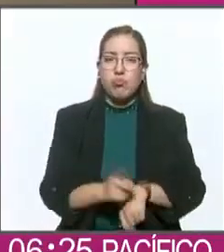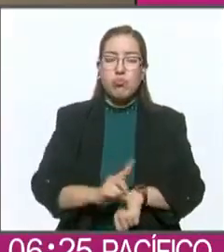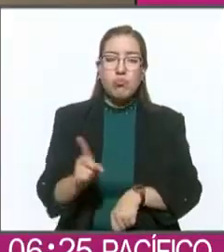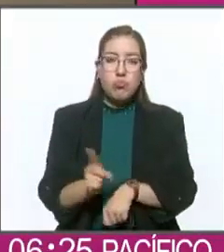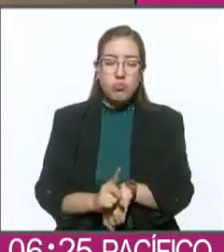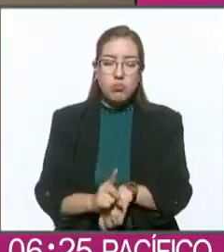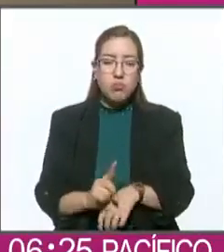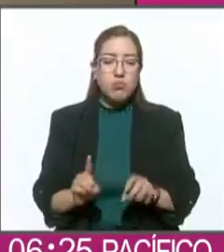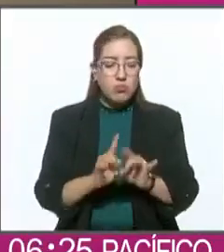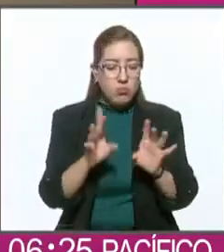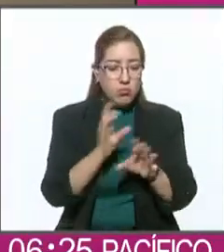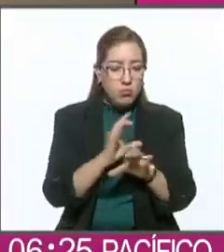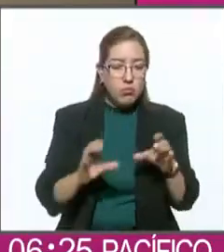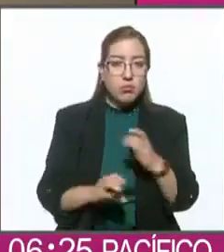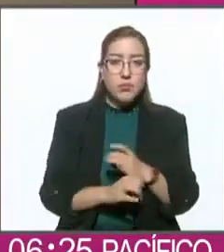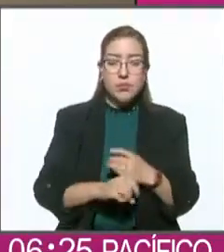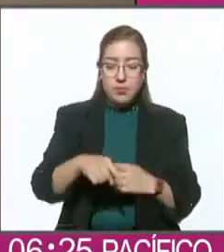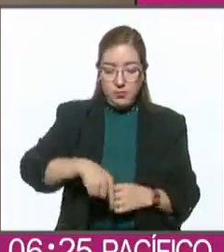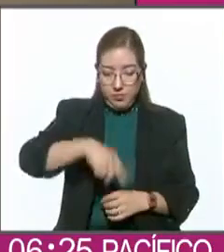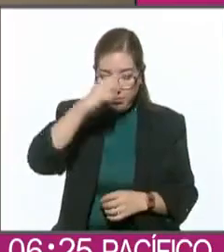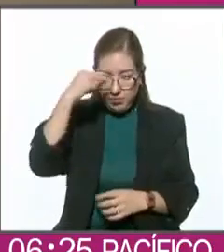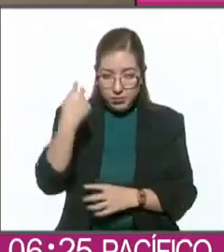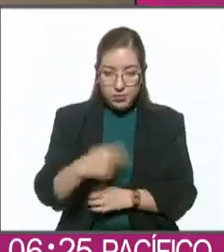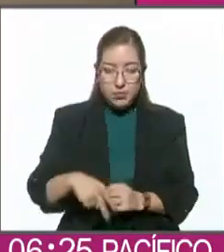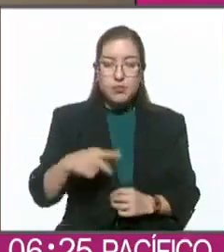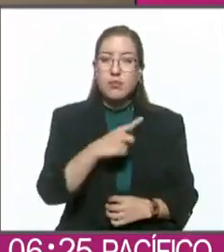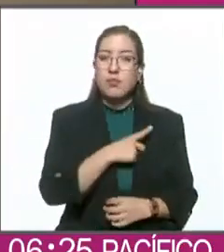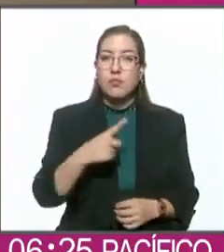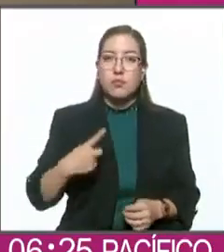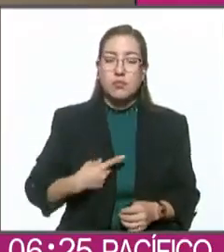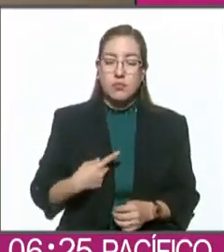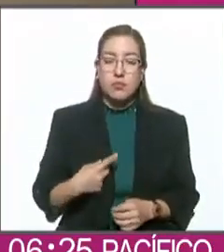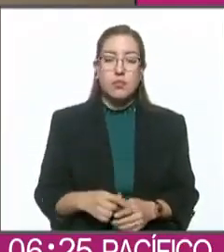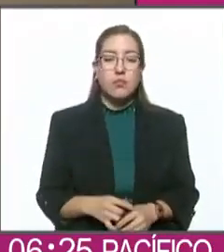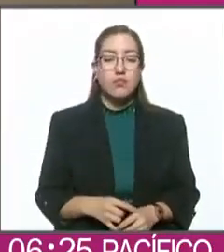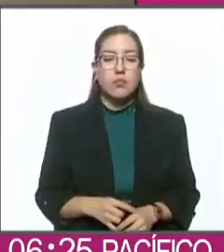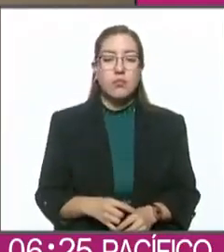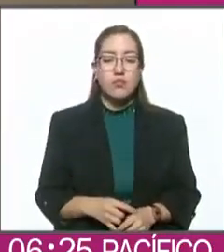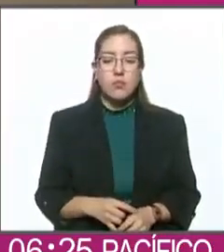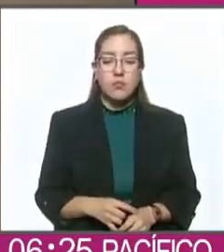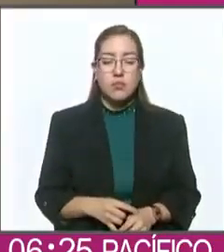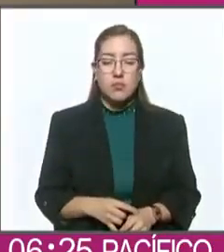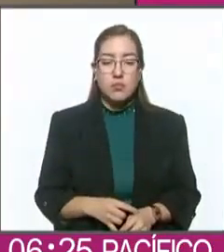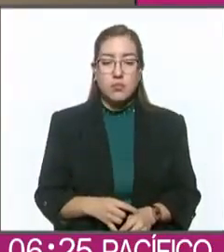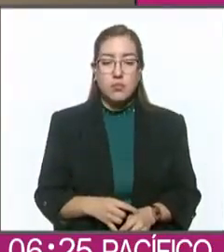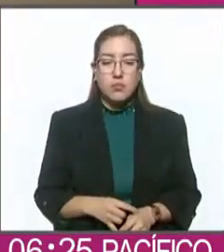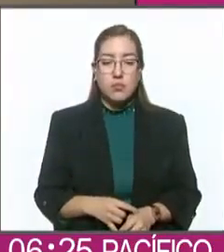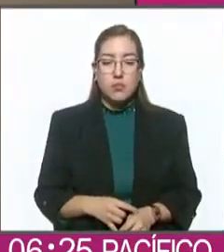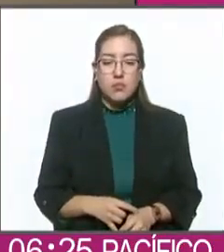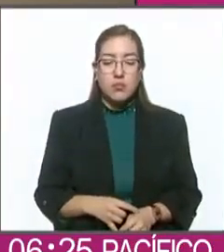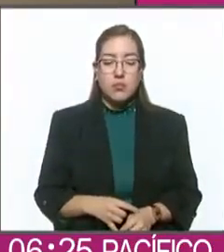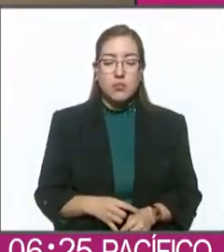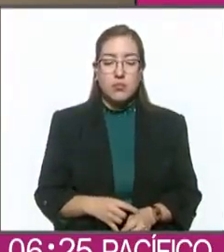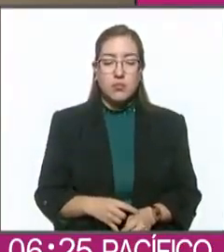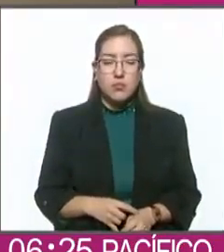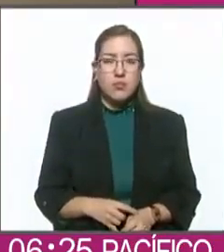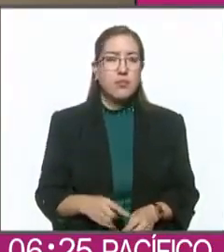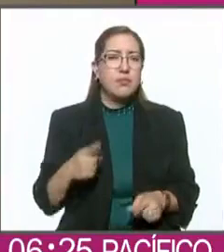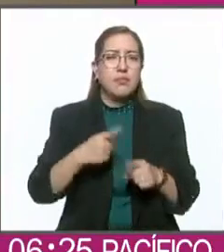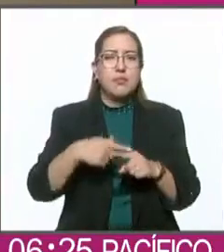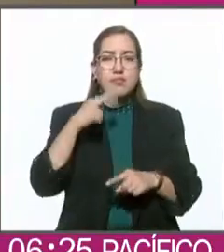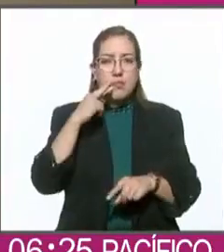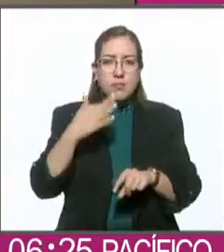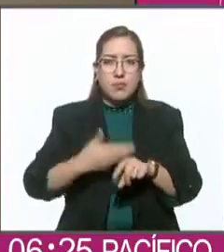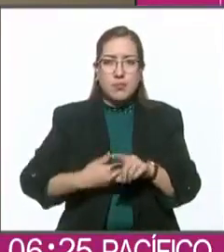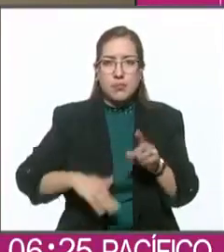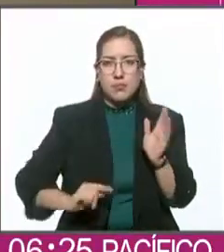de señalamientos de impunidad en este país tienen que ver con quienes son responsables de aplicar la ley, que